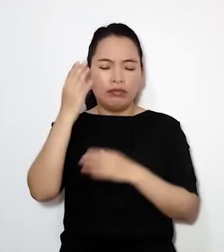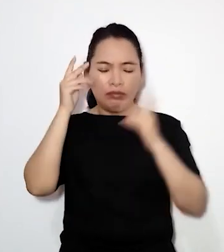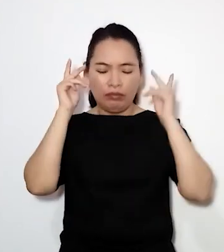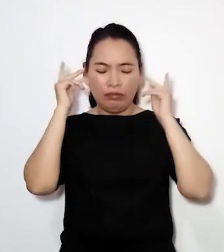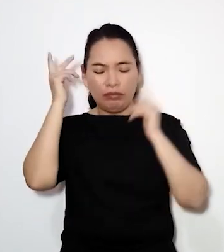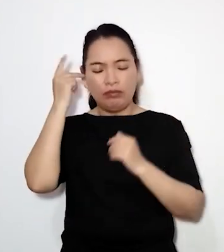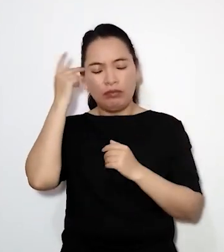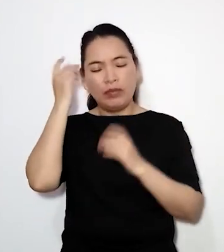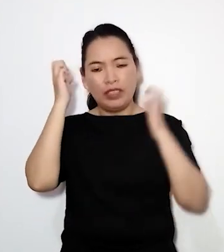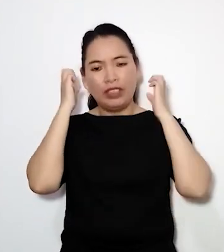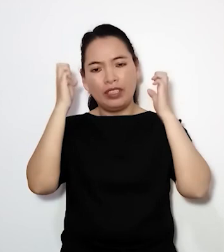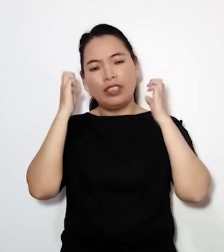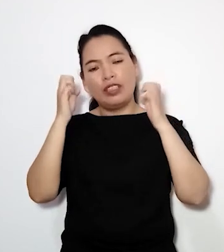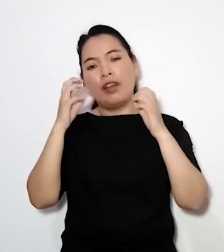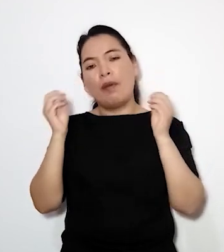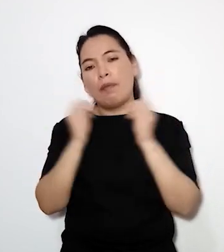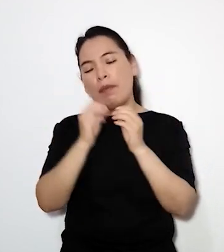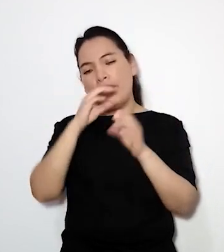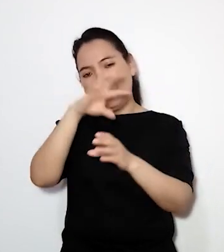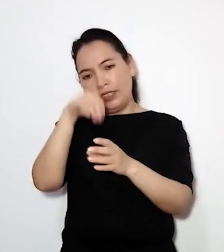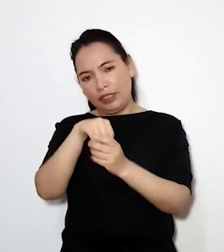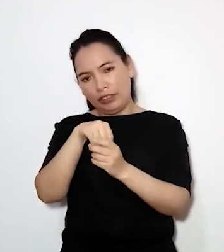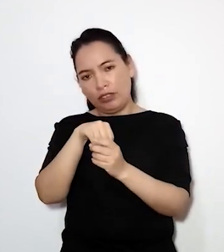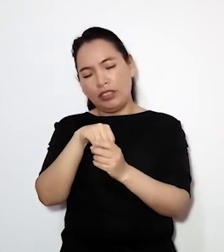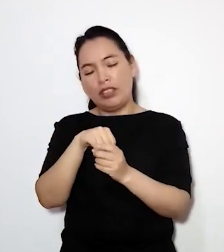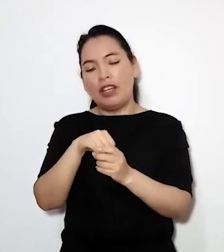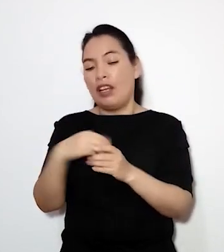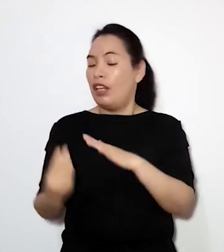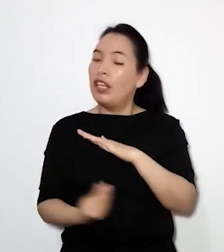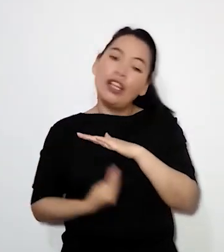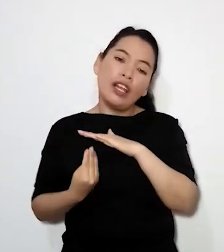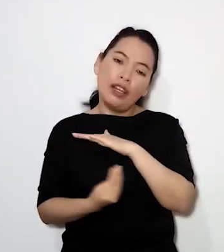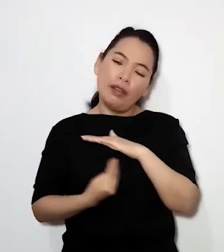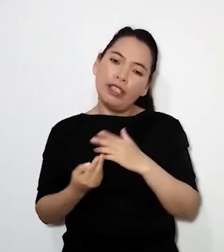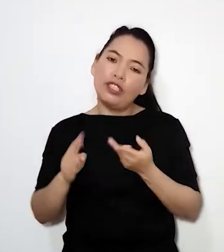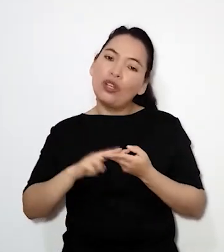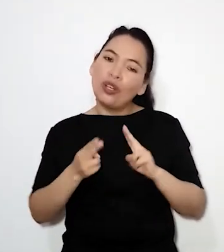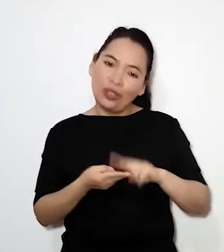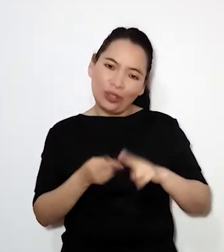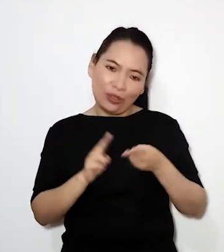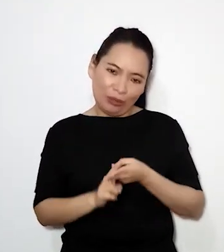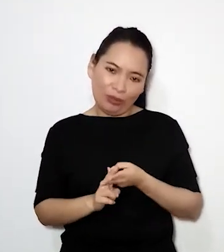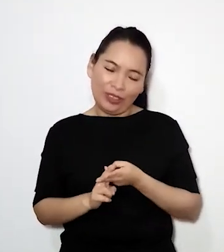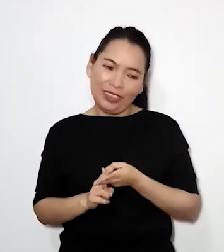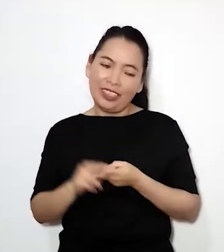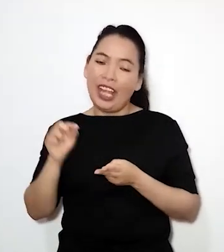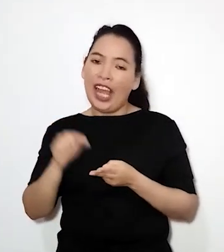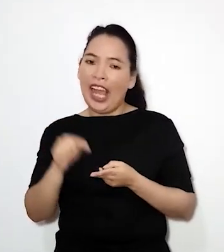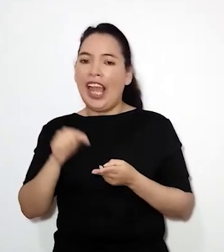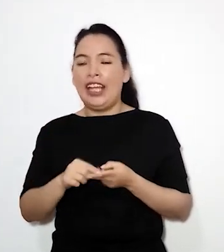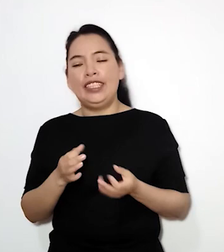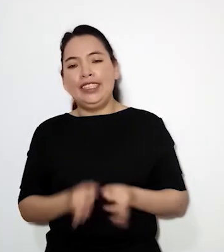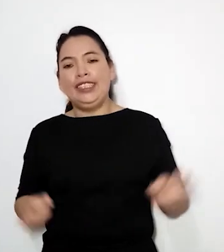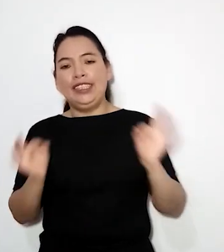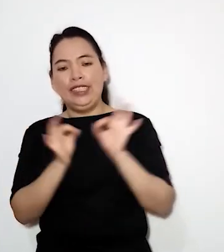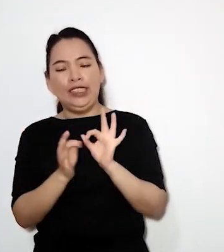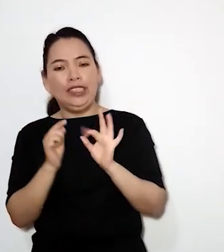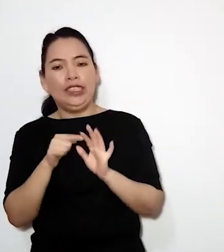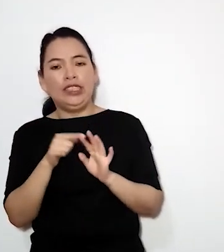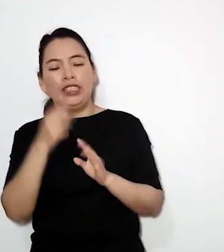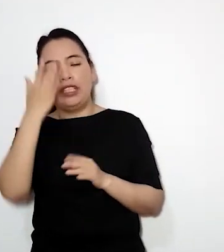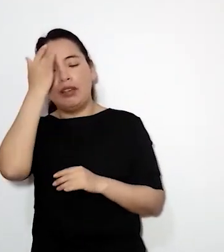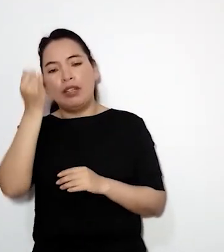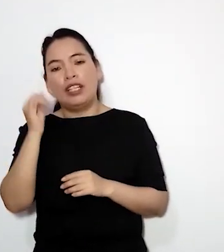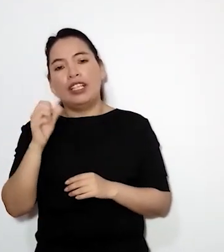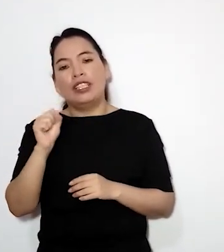para formularla con base en datos. Ahí hay un tema importante, el CIRIED, el Sistema Regional de Información Educativa de